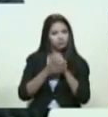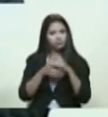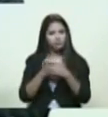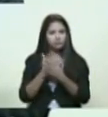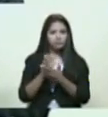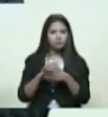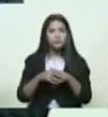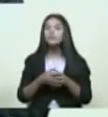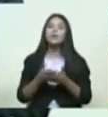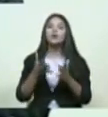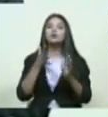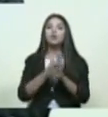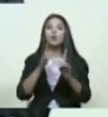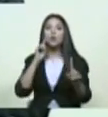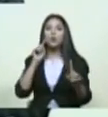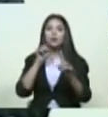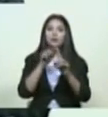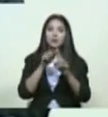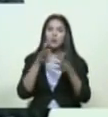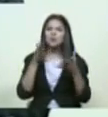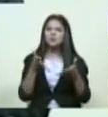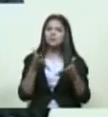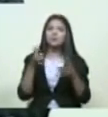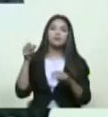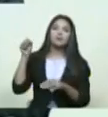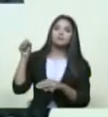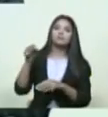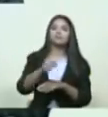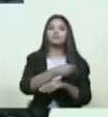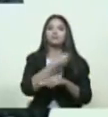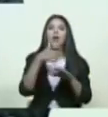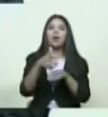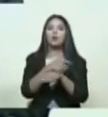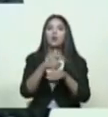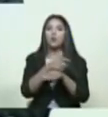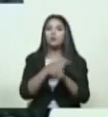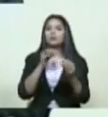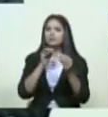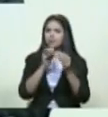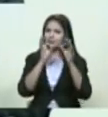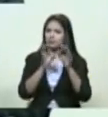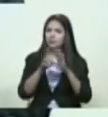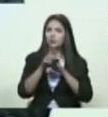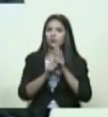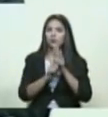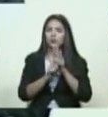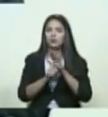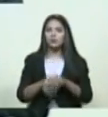esos objetivos de derrocar el gobierno legítimamente constituido,